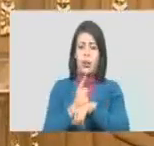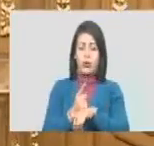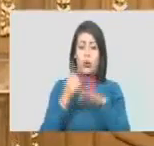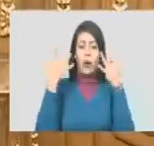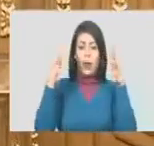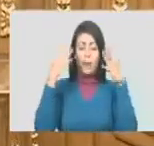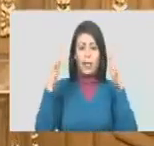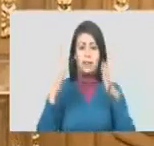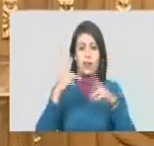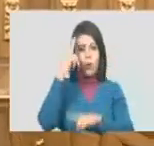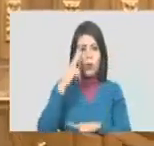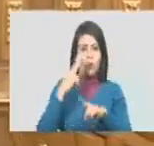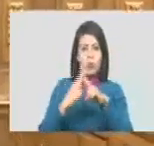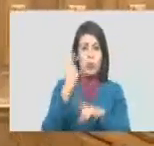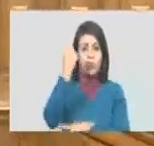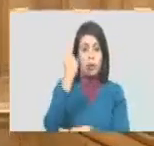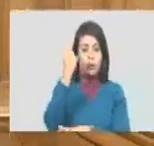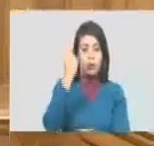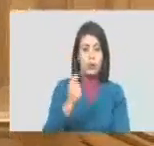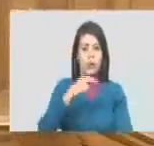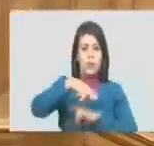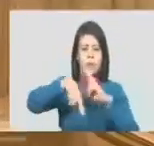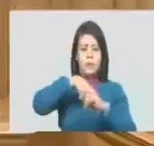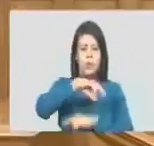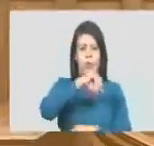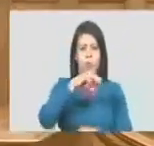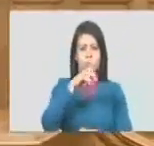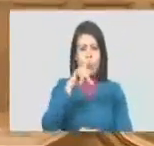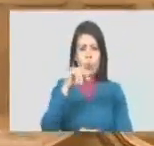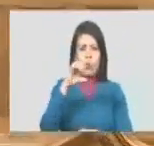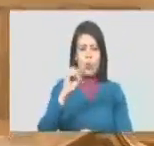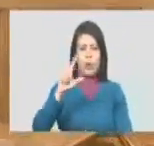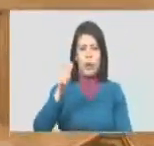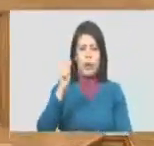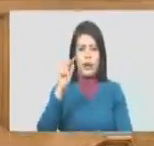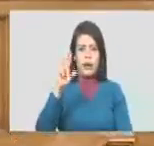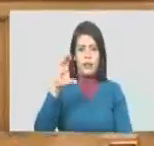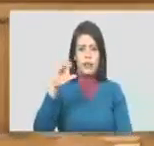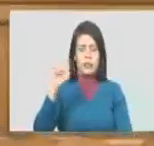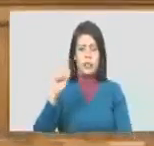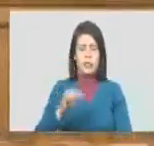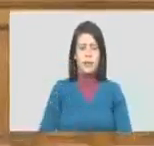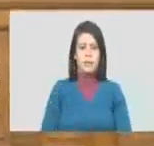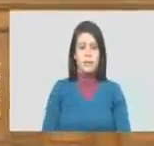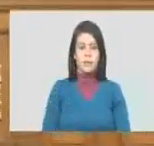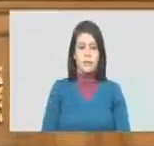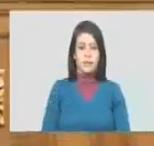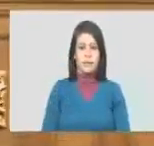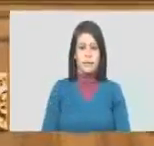querido diputado, diplomático, revolucionario Julio García Jarpa.